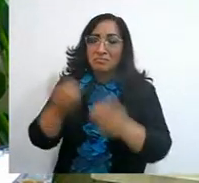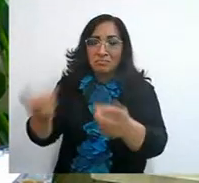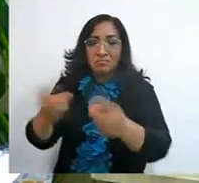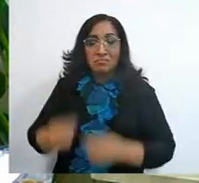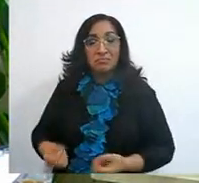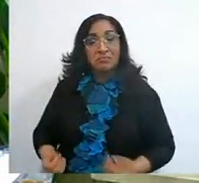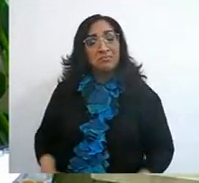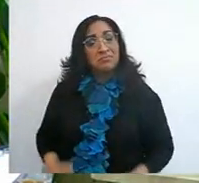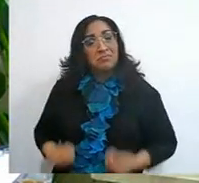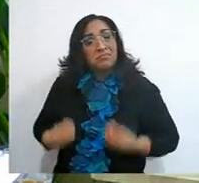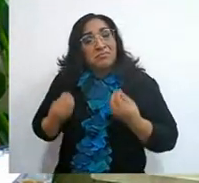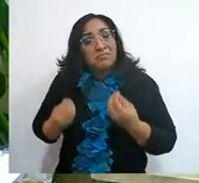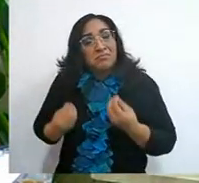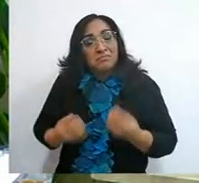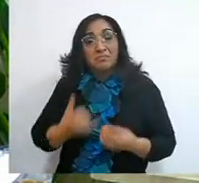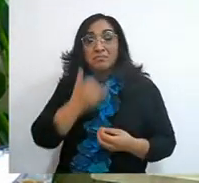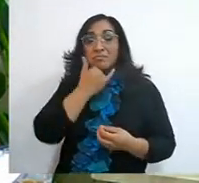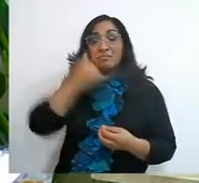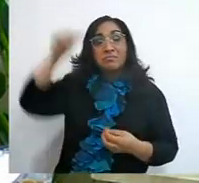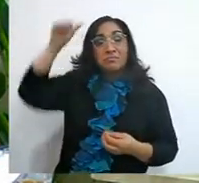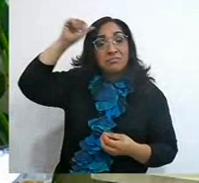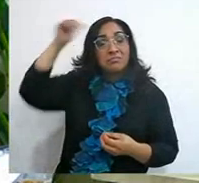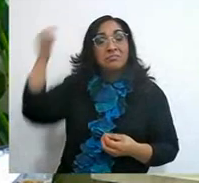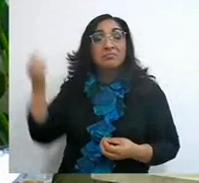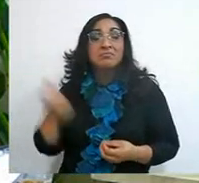vida y perdón de pecados.